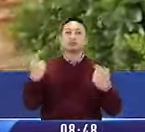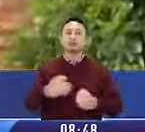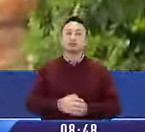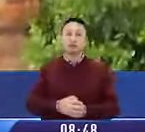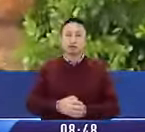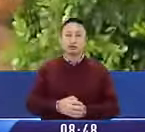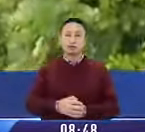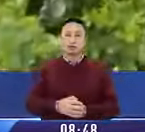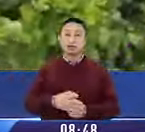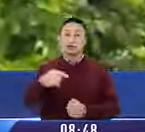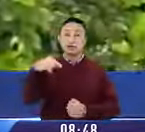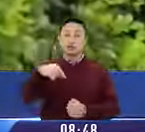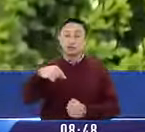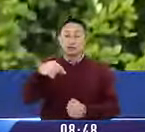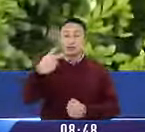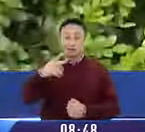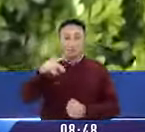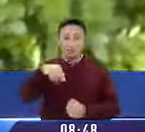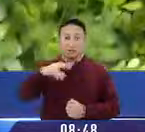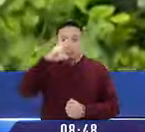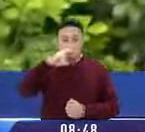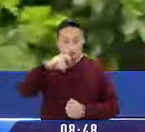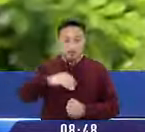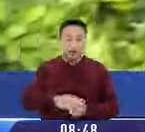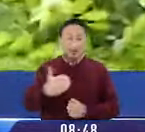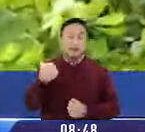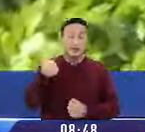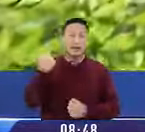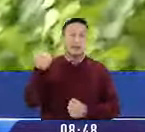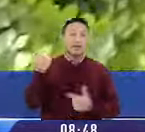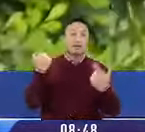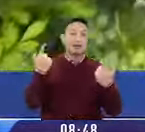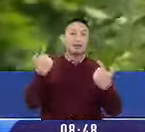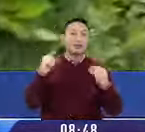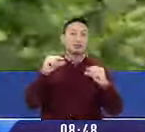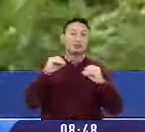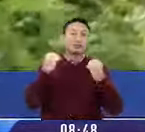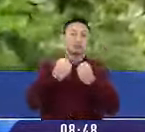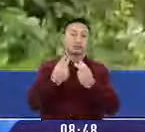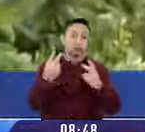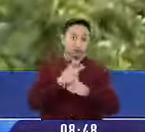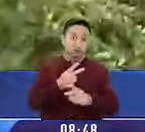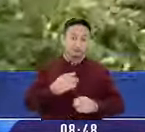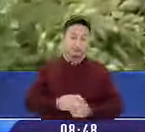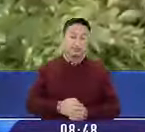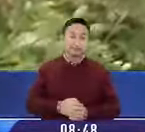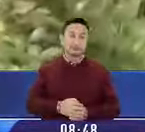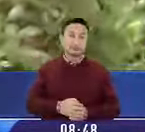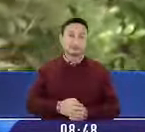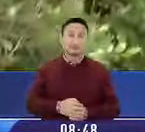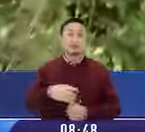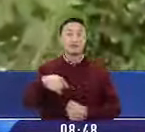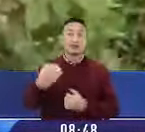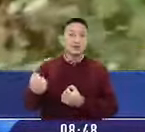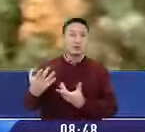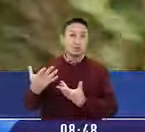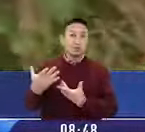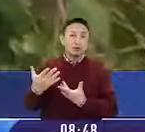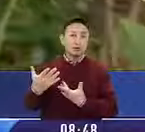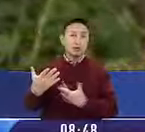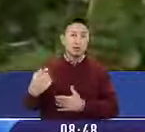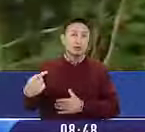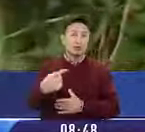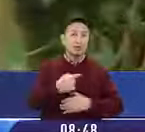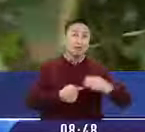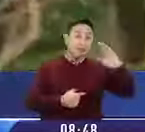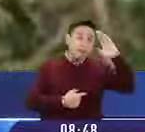se persigue el delito de porte y tenencia ilegal de armas de fuego y delincuencia organizada. Nos han informado también que cuando los